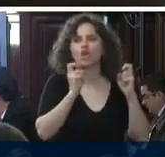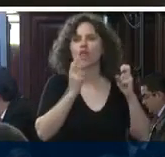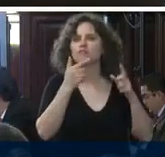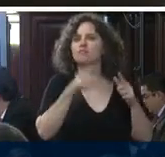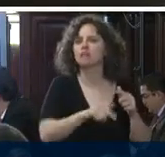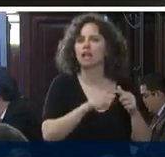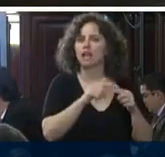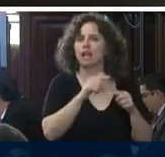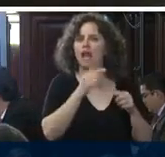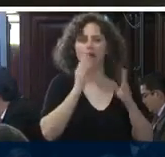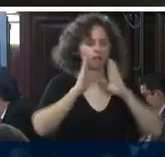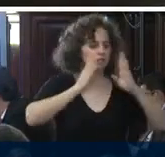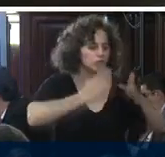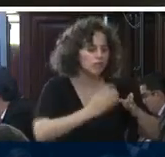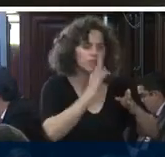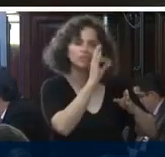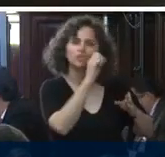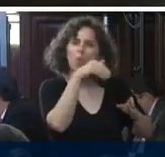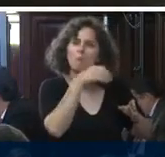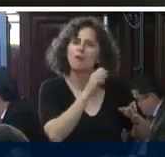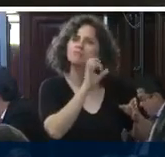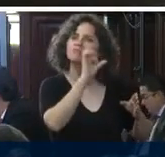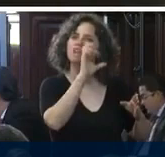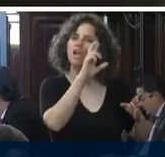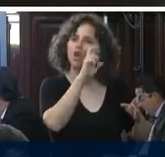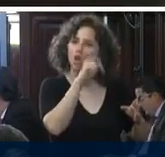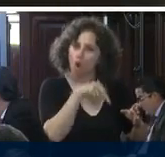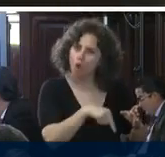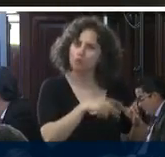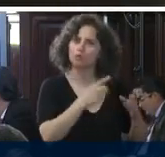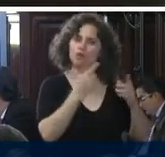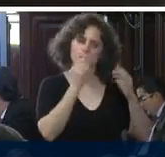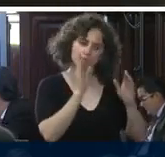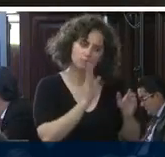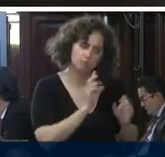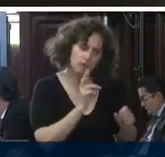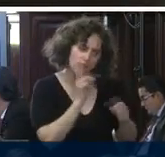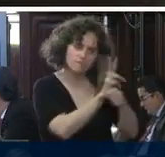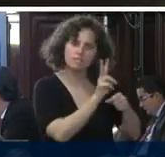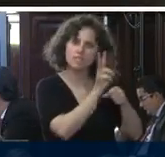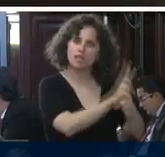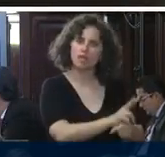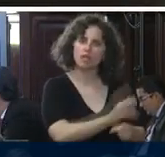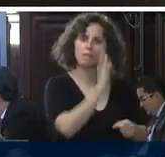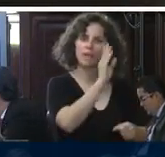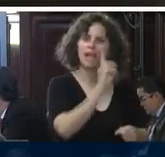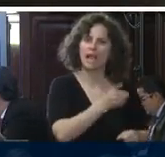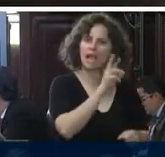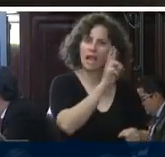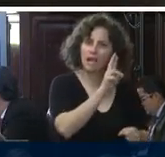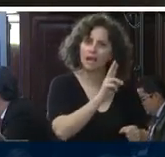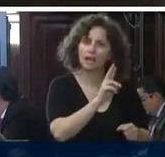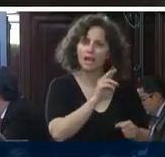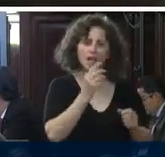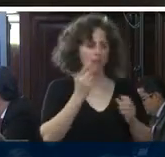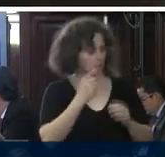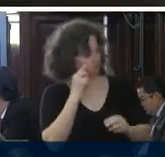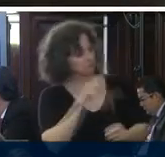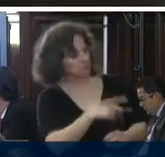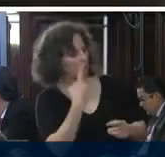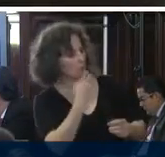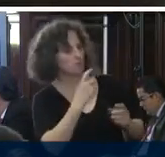la actuación del señor Tomás Cerón? El propio visitador de la PGR llegó a la conclusión de que